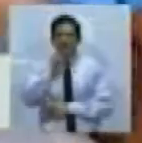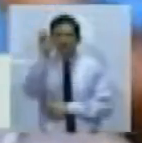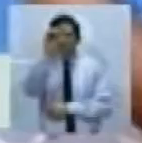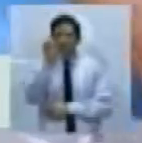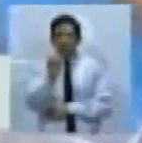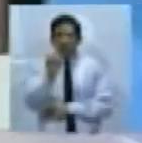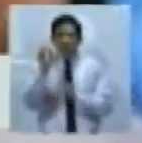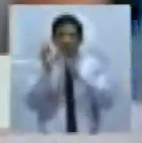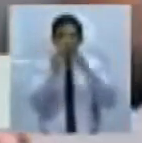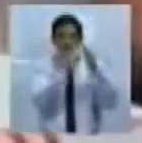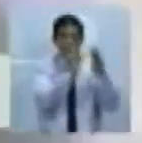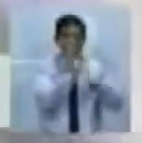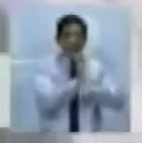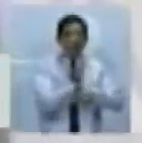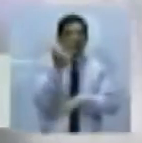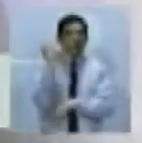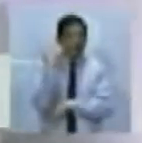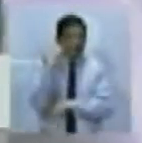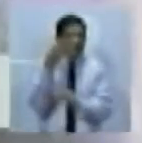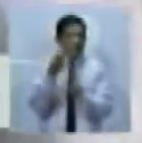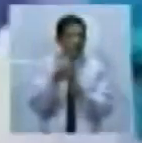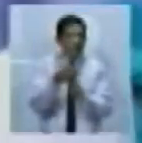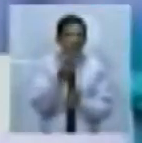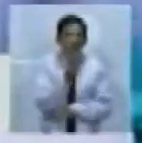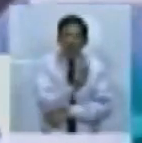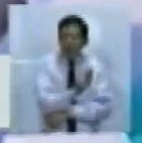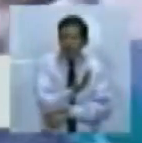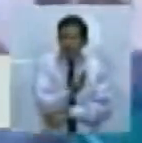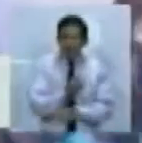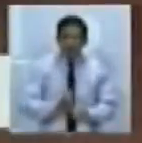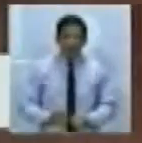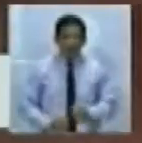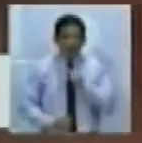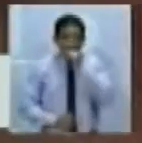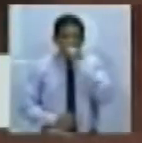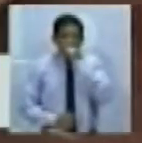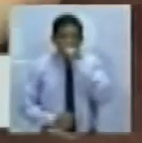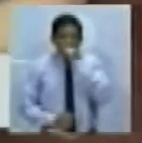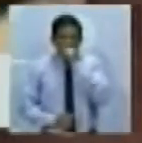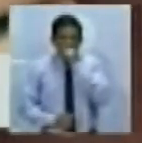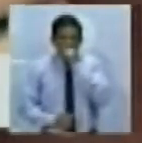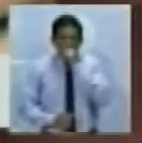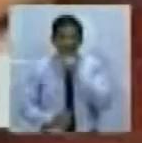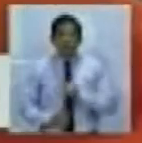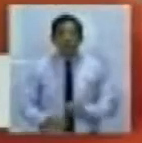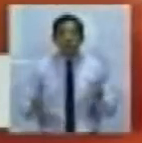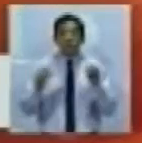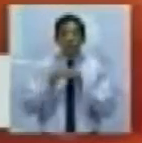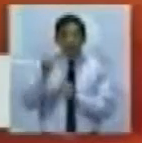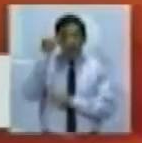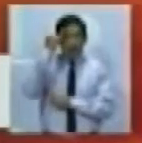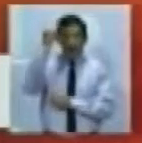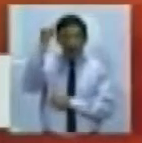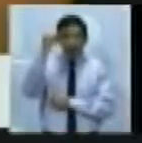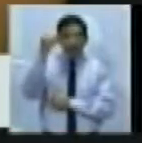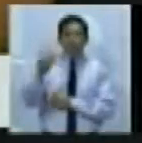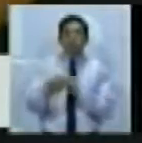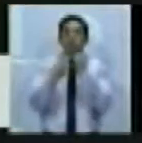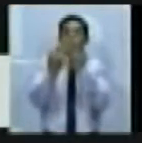hogares ecuatorianos cuenta con acceso a Internet. Y es por ello que la idea de la iniciativa es llegar